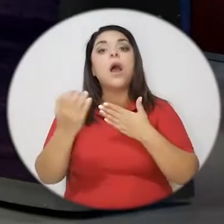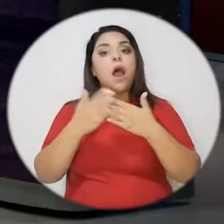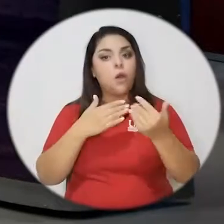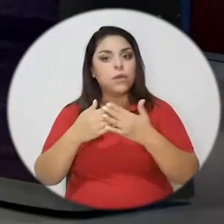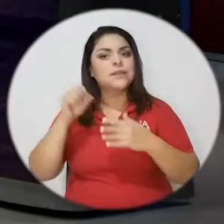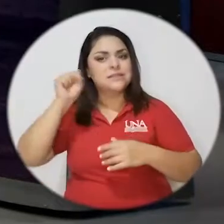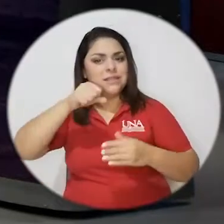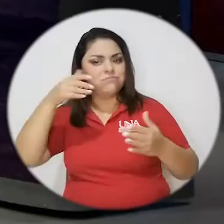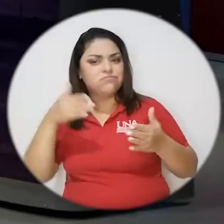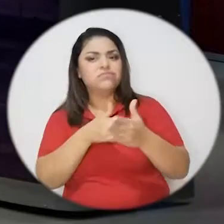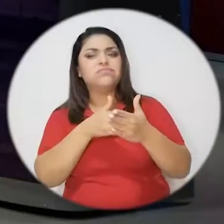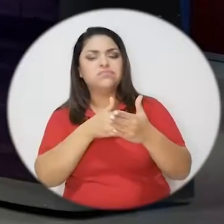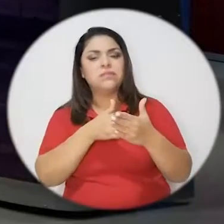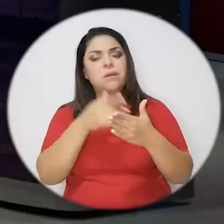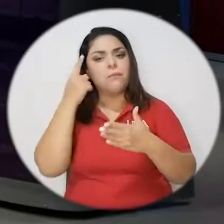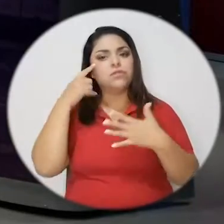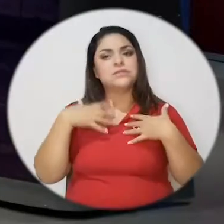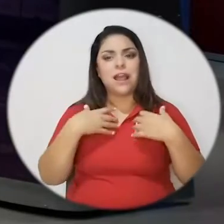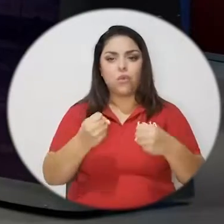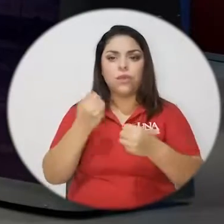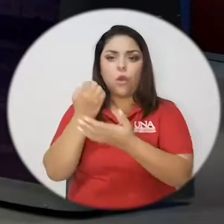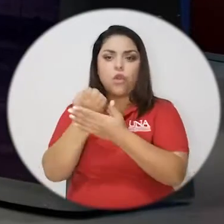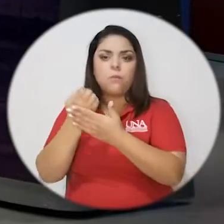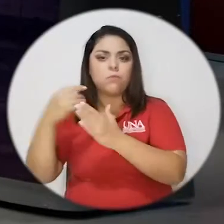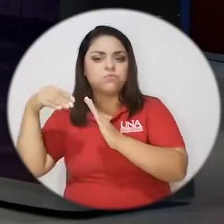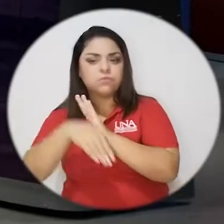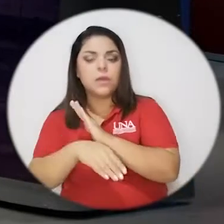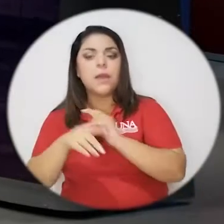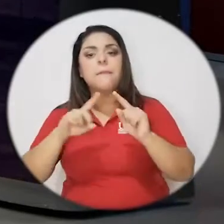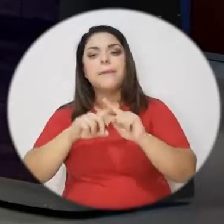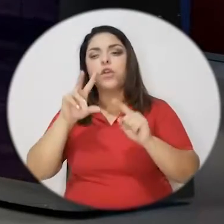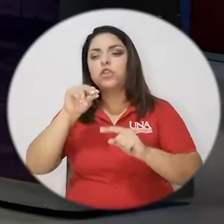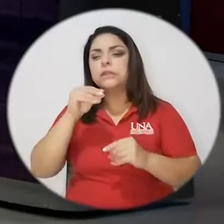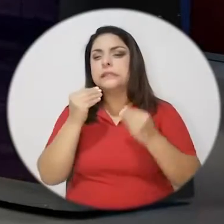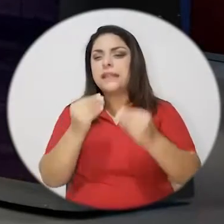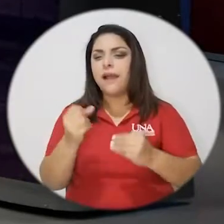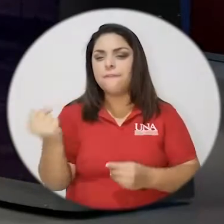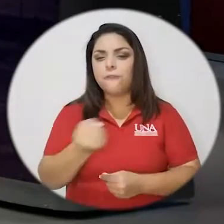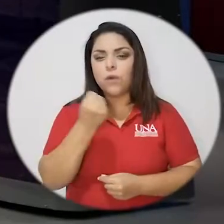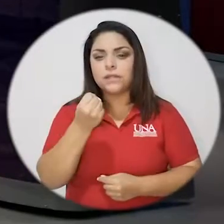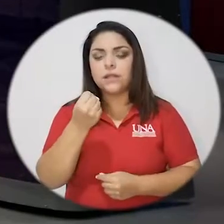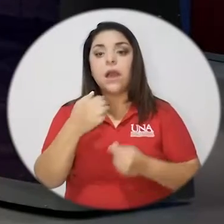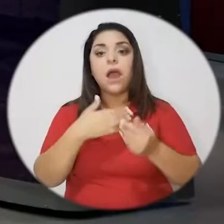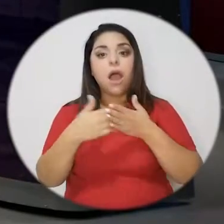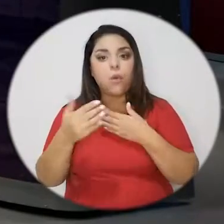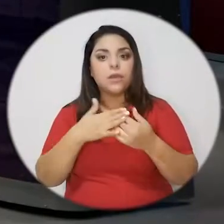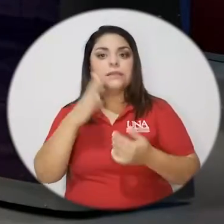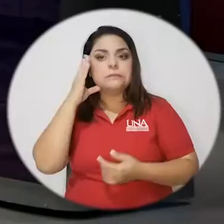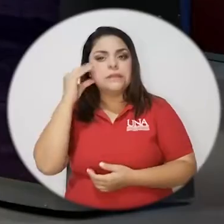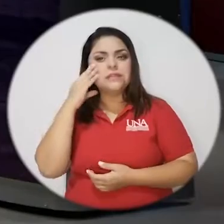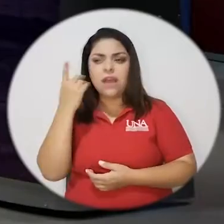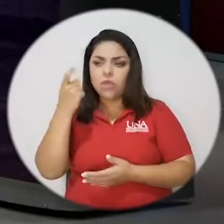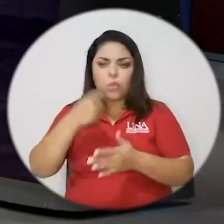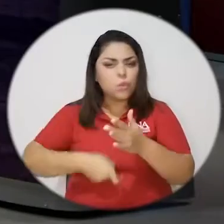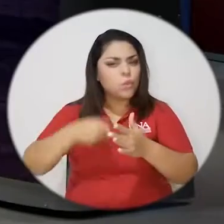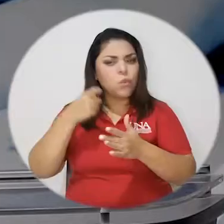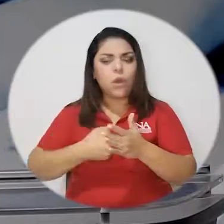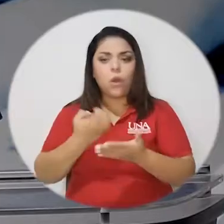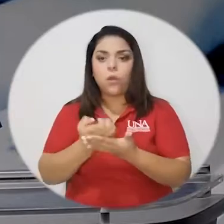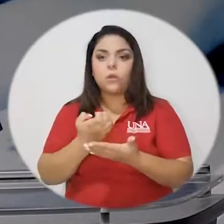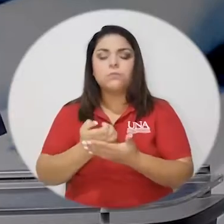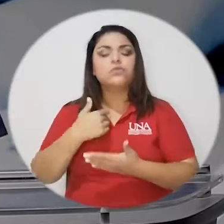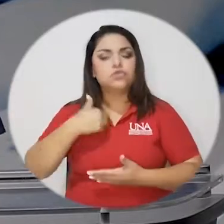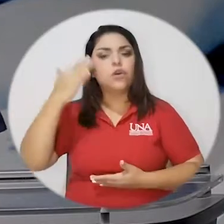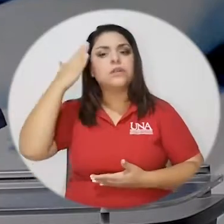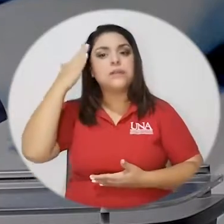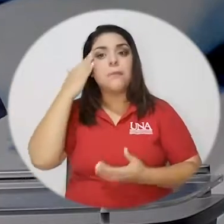que tuvo los sanitarios sobre lo económico, en realidad no ha sido tan fuerte, aunque lo estemos viviendo muy duro,